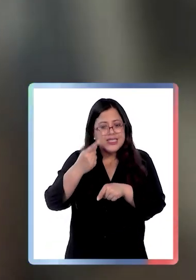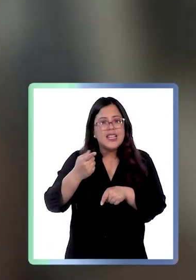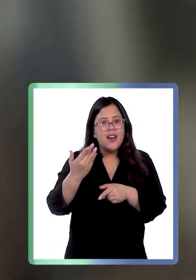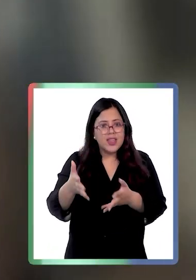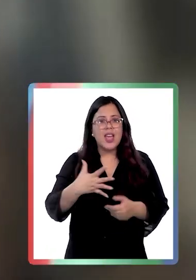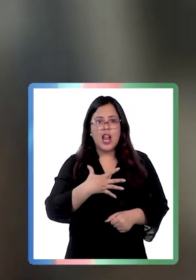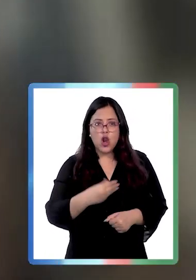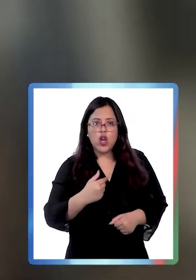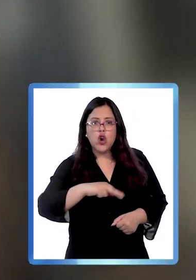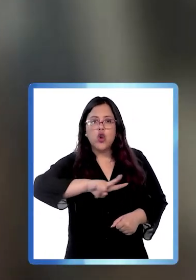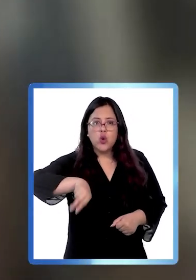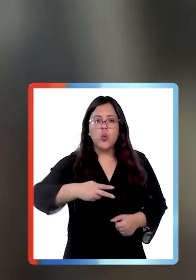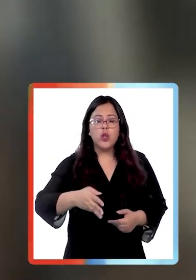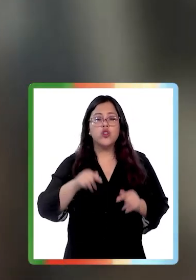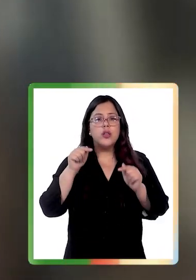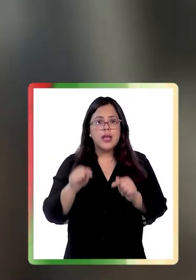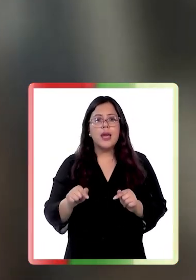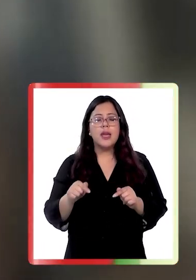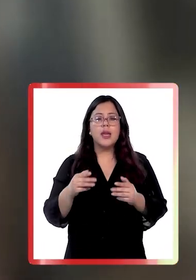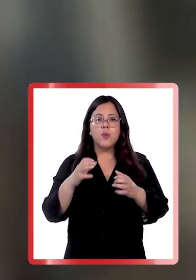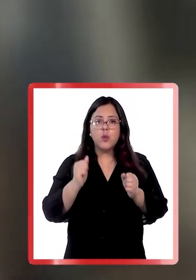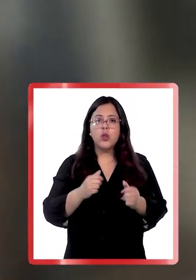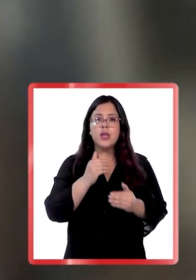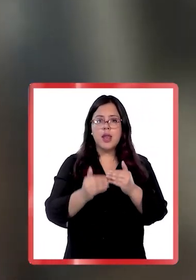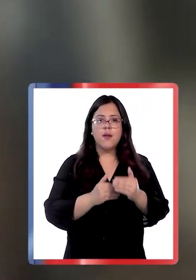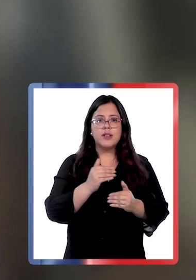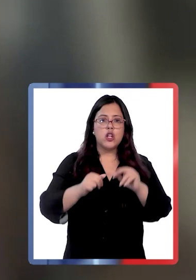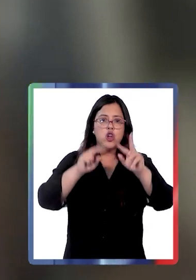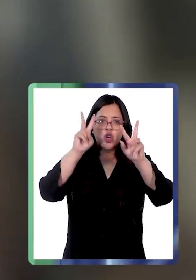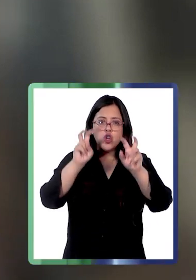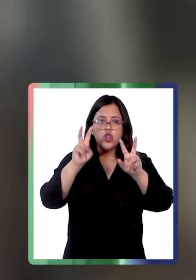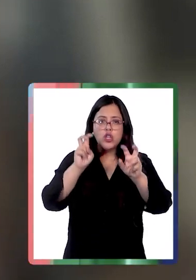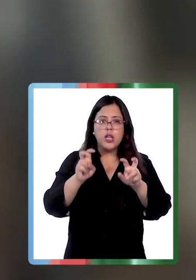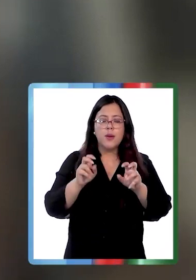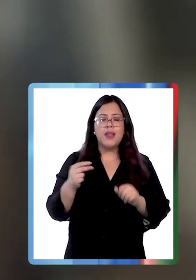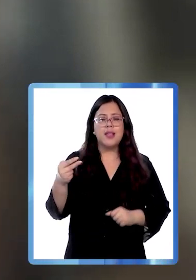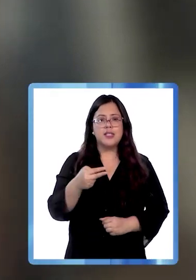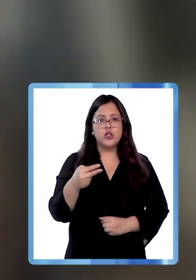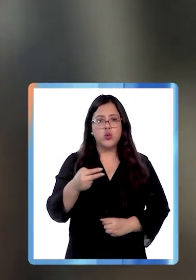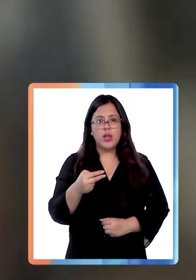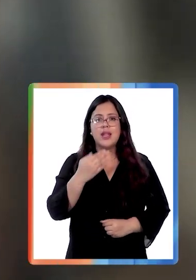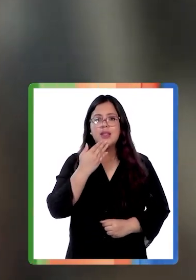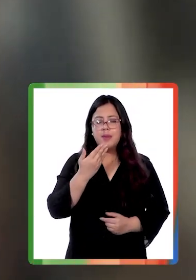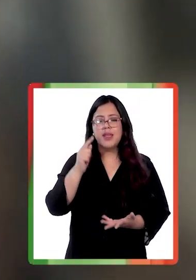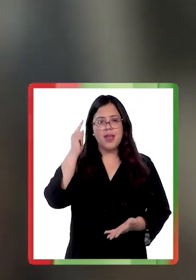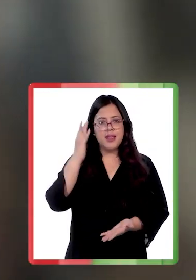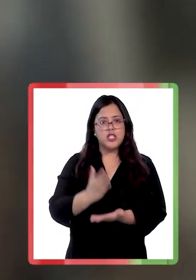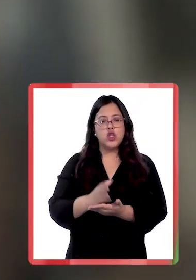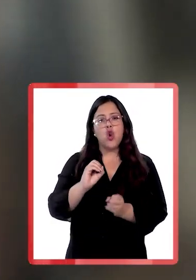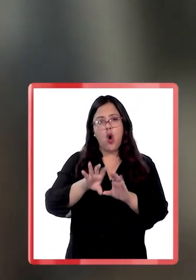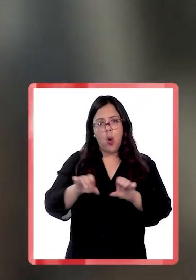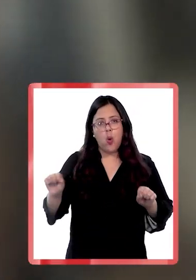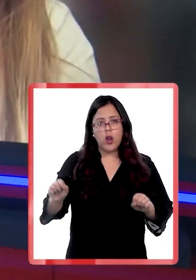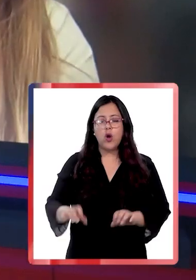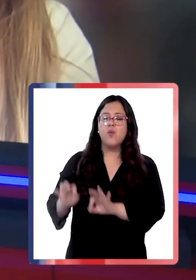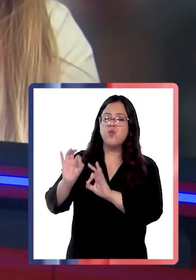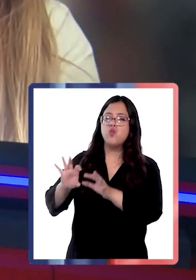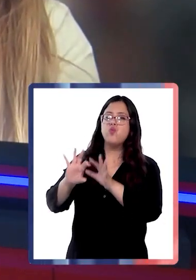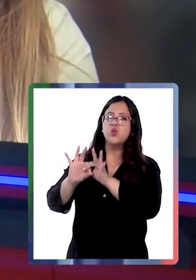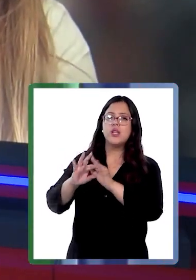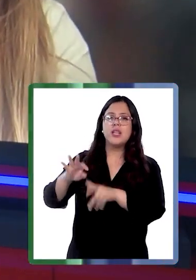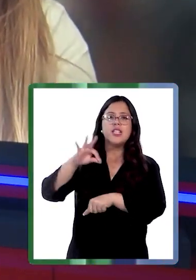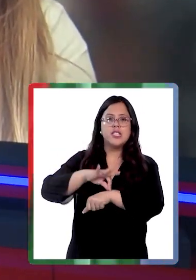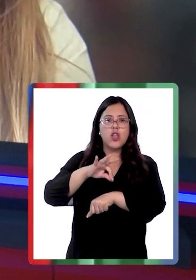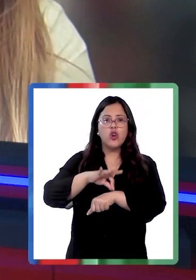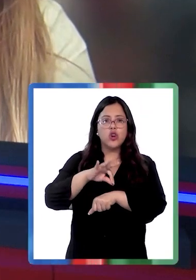de conocimiento que tienen nuestros hijos e hijas y desde ahí ir abordando los temas particularmente de sexualidad y consentimiento.